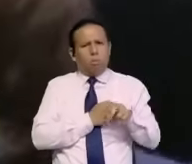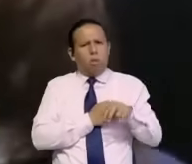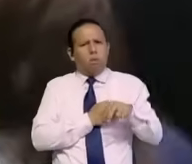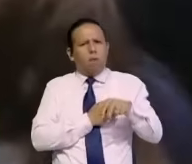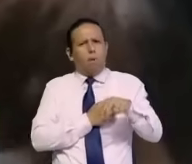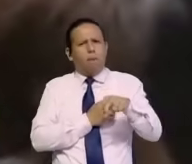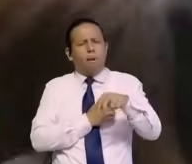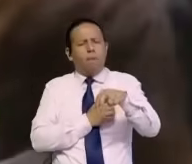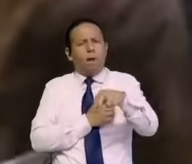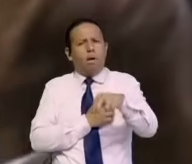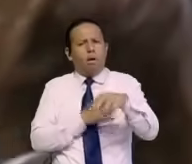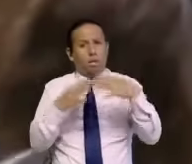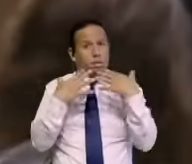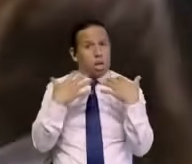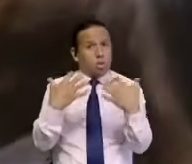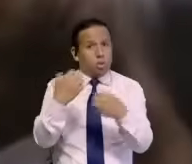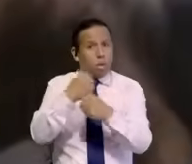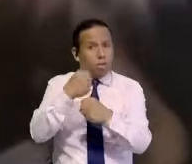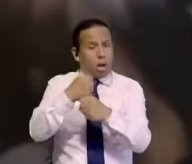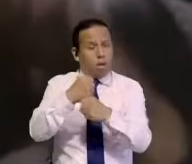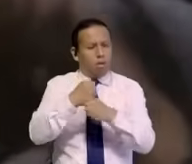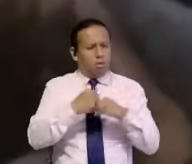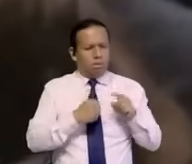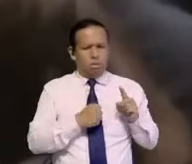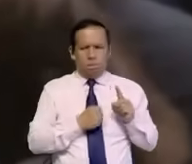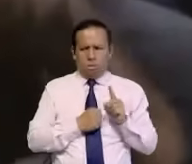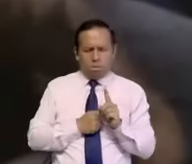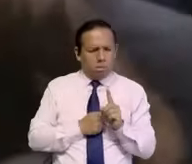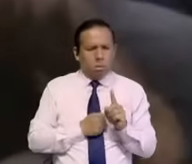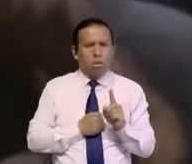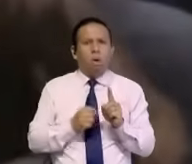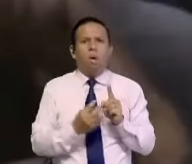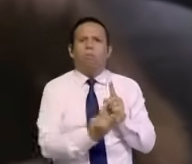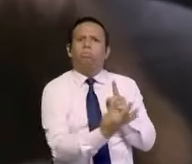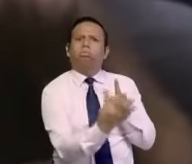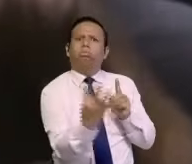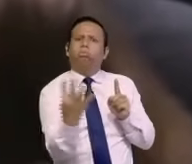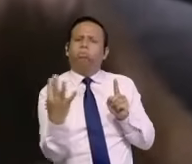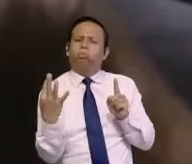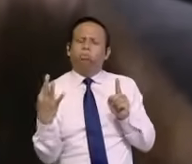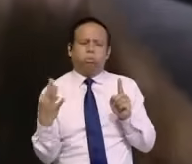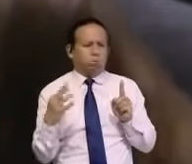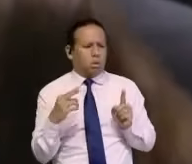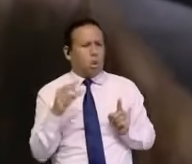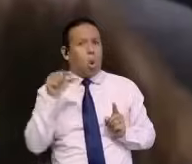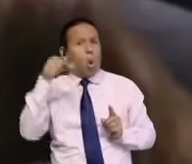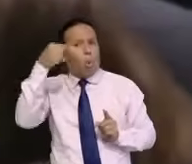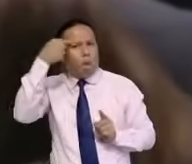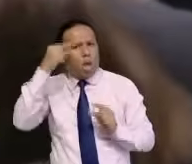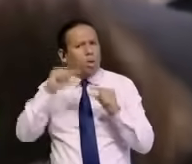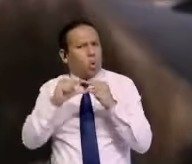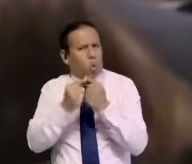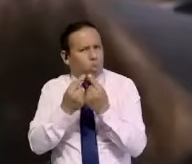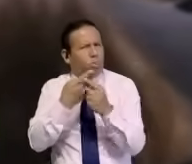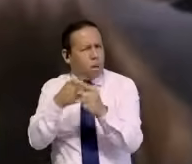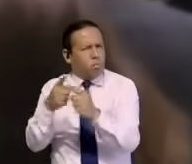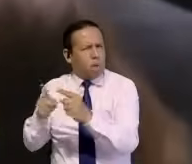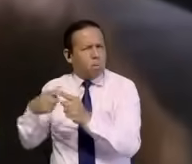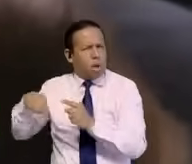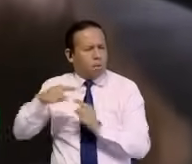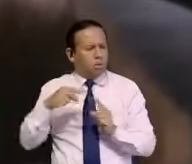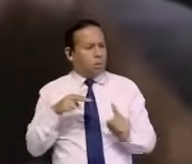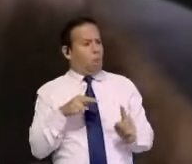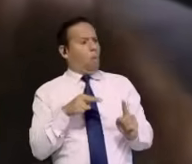sesión semanal de preguntas al primer ministro, los parlamentarios del gobierno y la oposición se pusieron de pie para